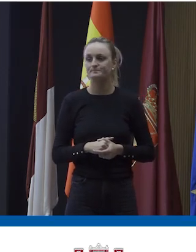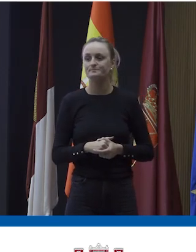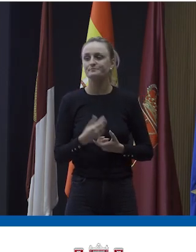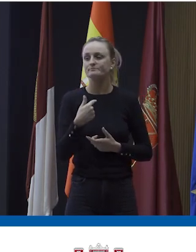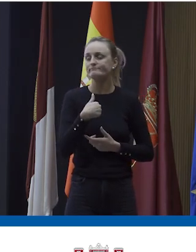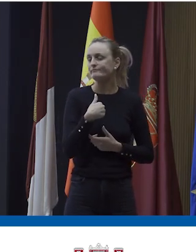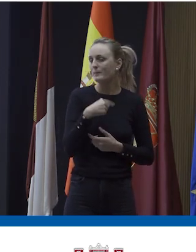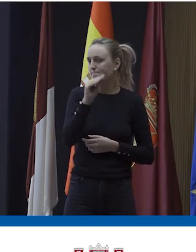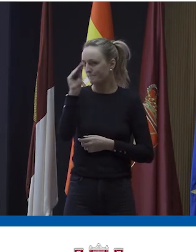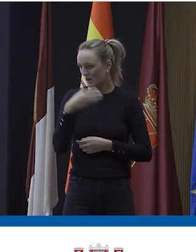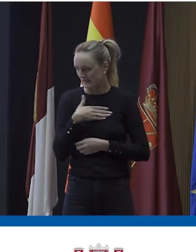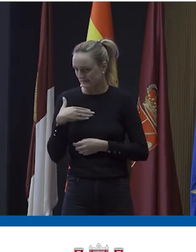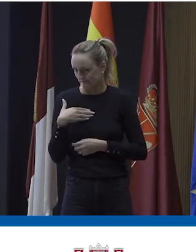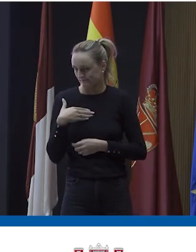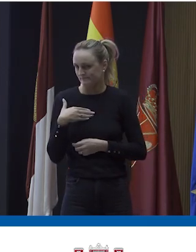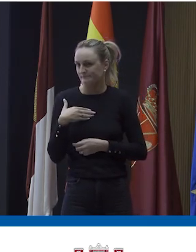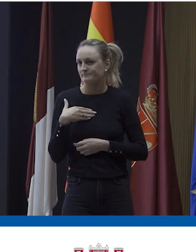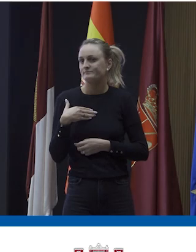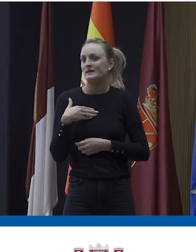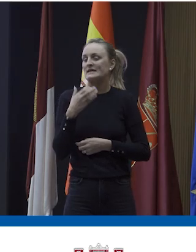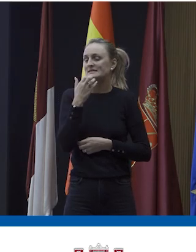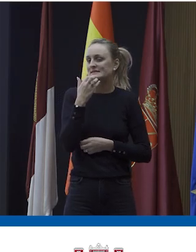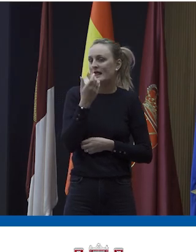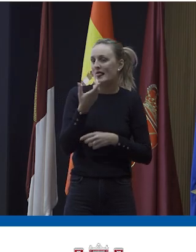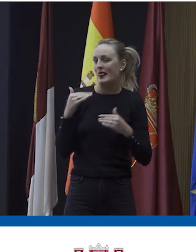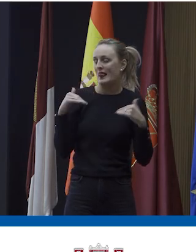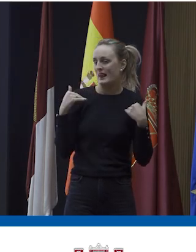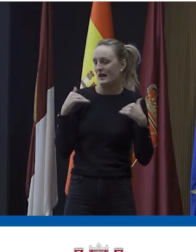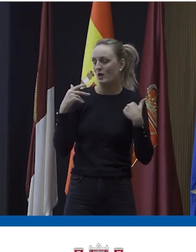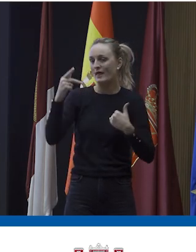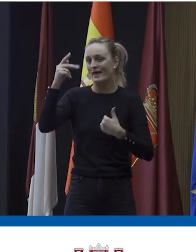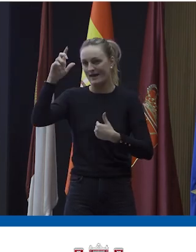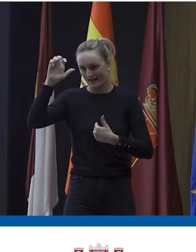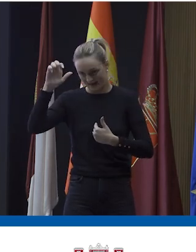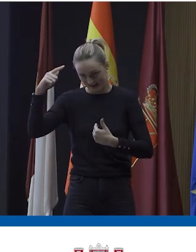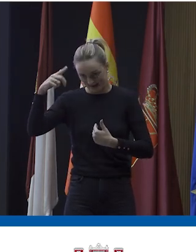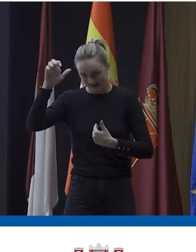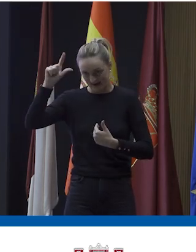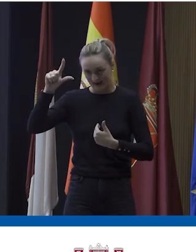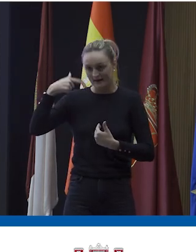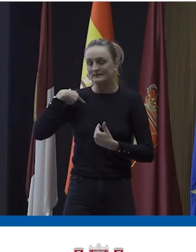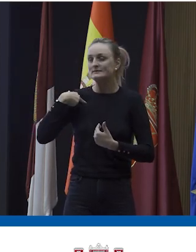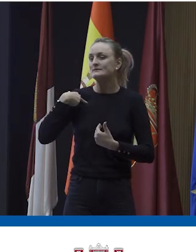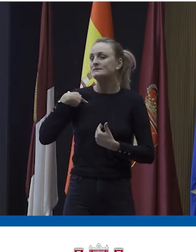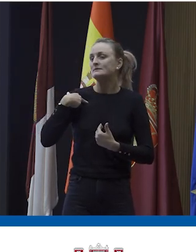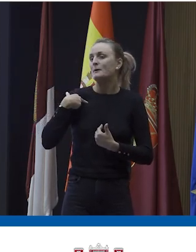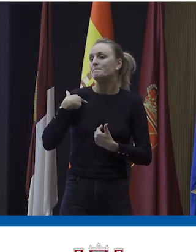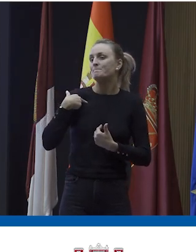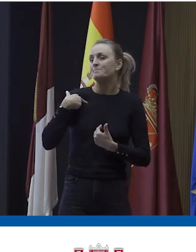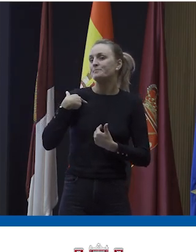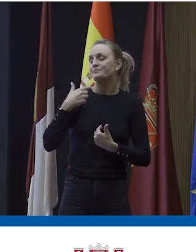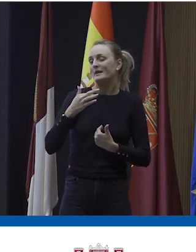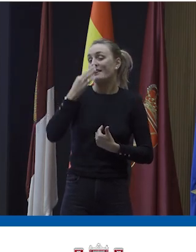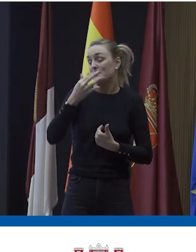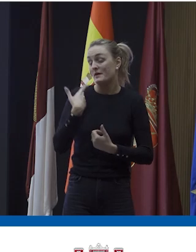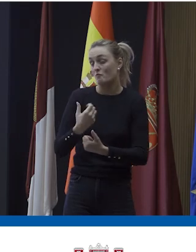Yo quería preguntar si los ejercicios de Kegel favorecen, aparte del fortalecimiento